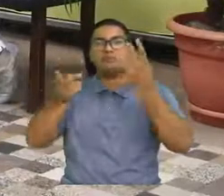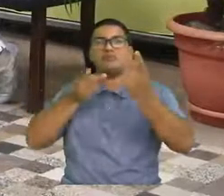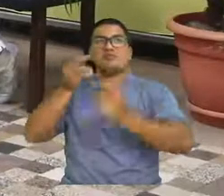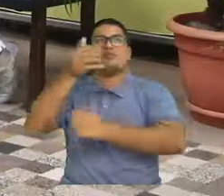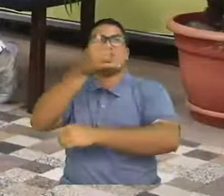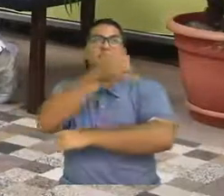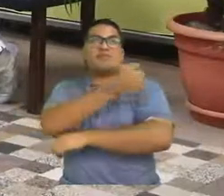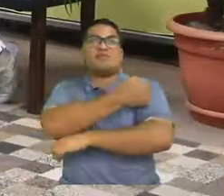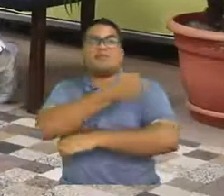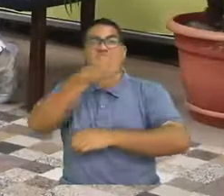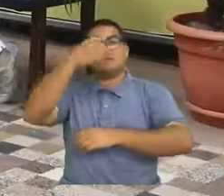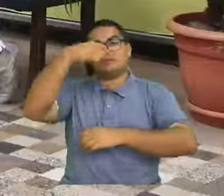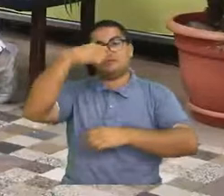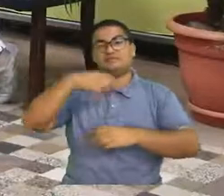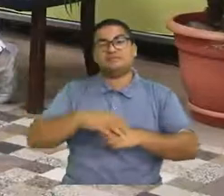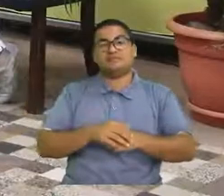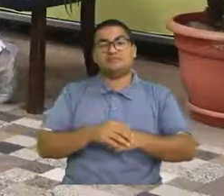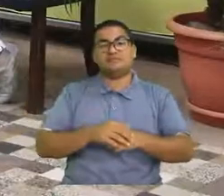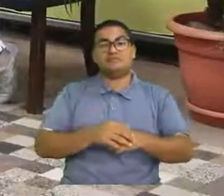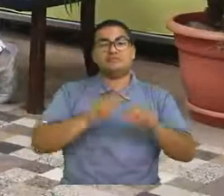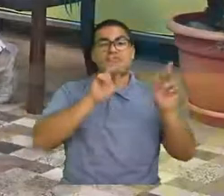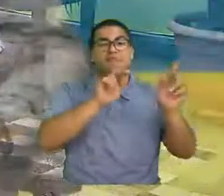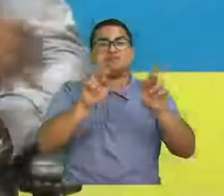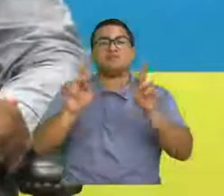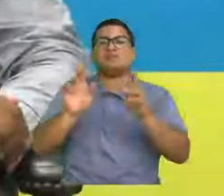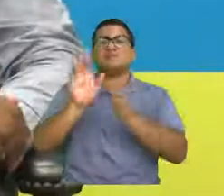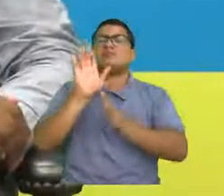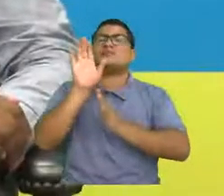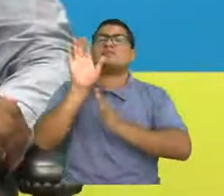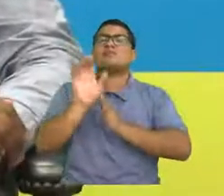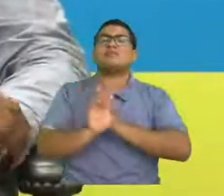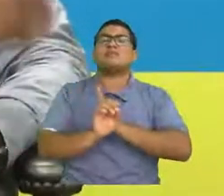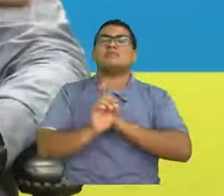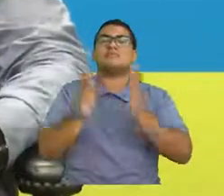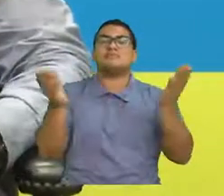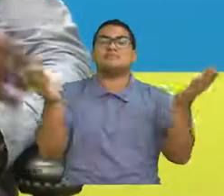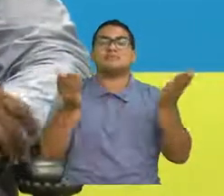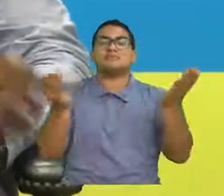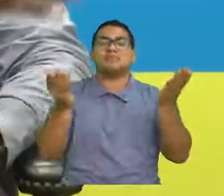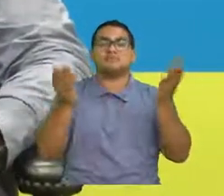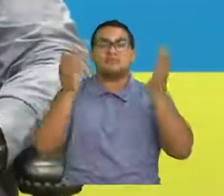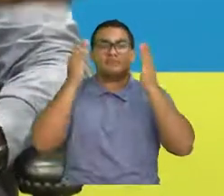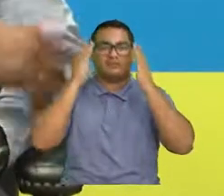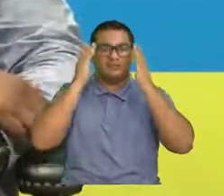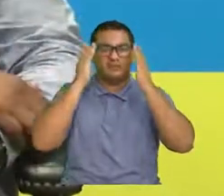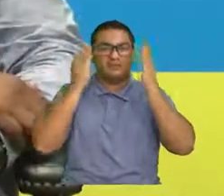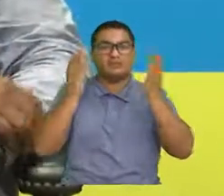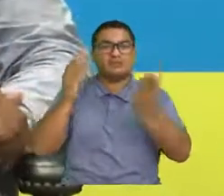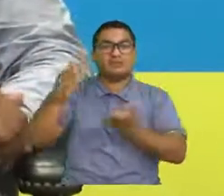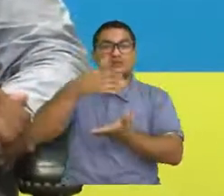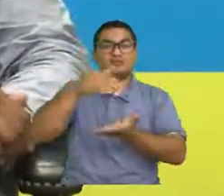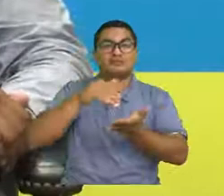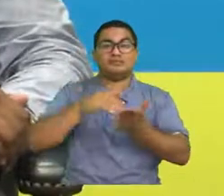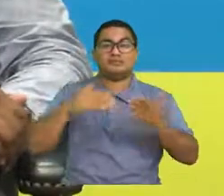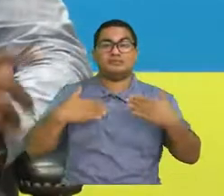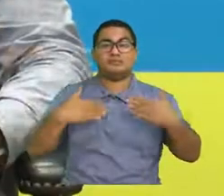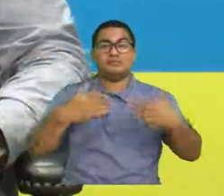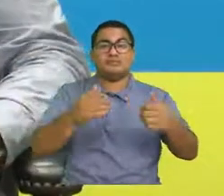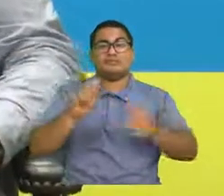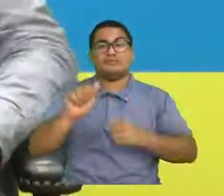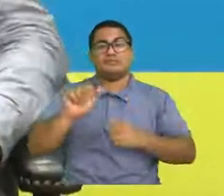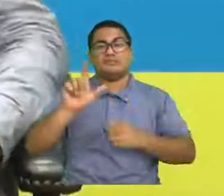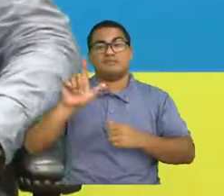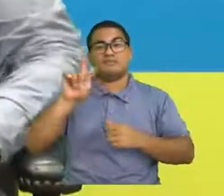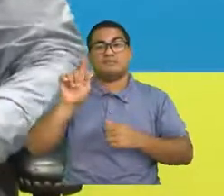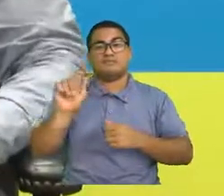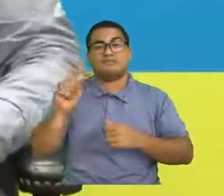más cerca. ¿De cuánta población estamos hablando que cubre o que tiene que dar cobertura el Centro de Salud de Altagracia,